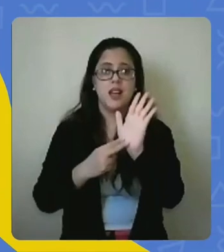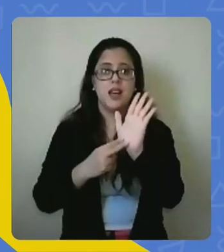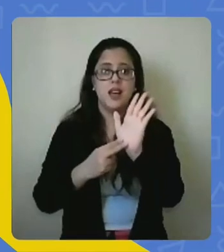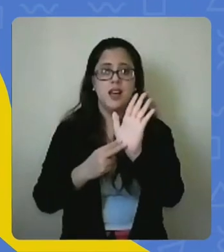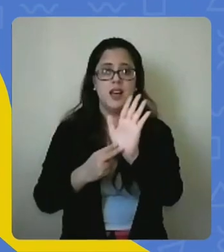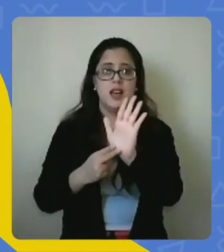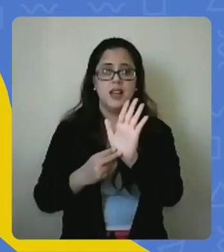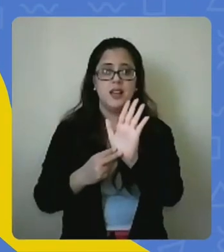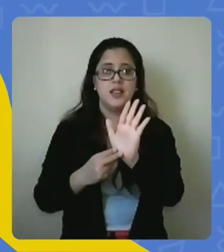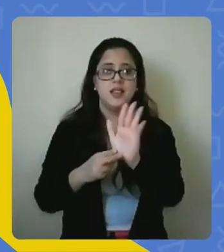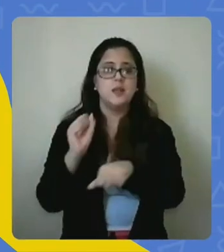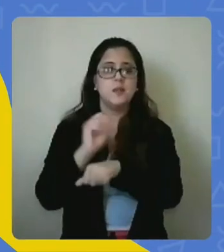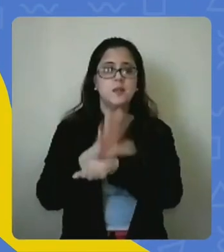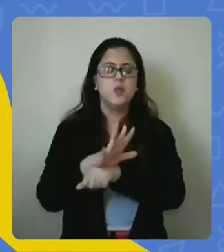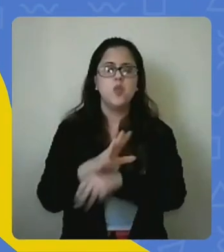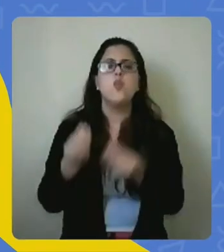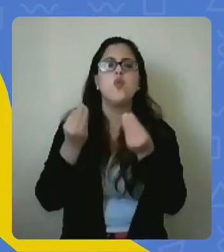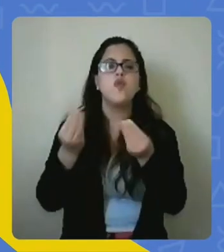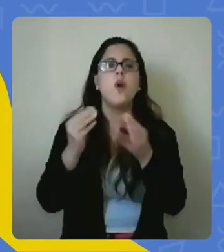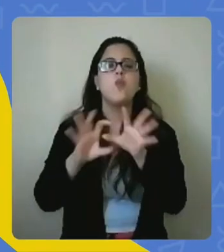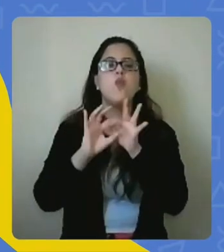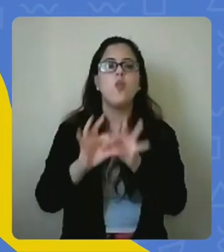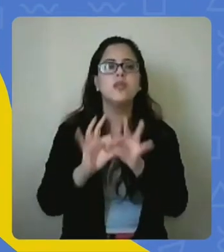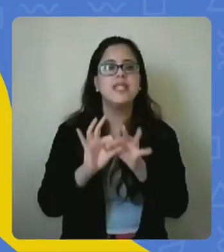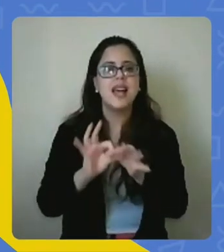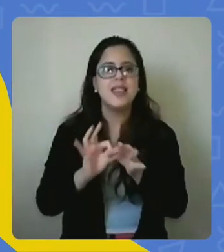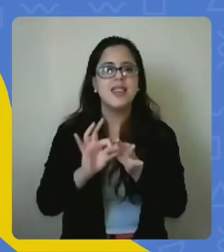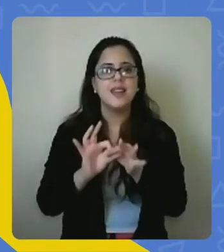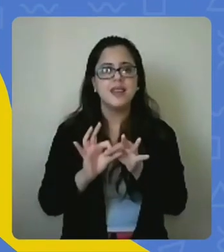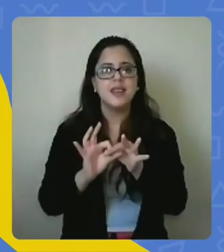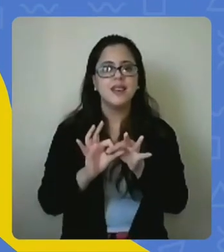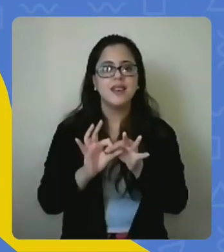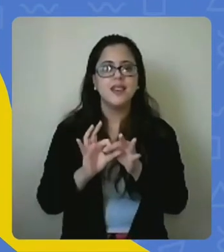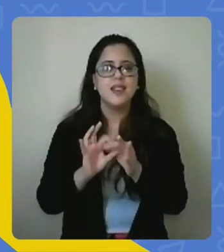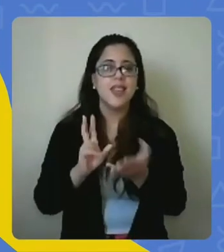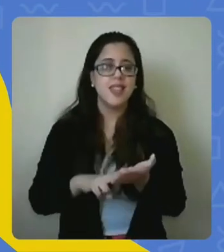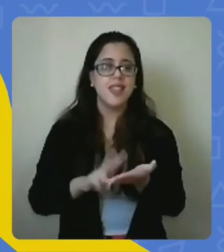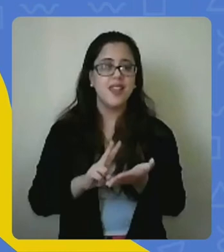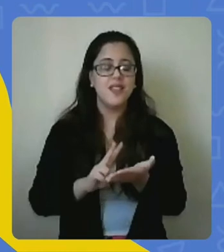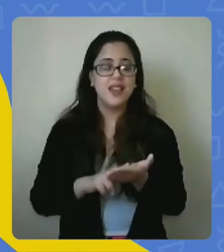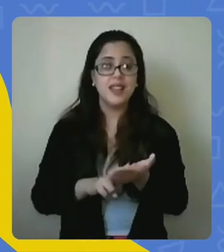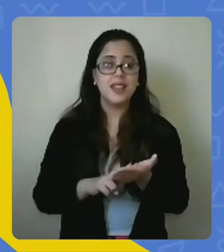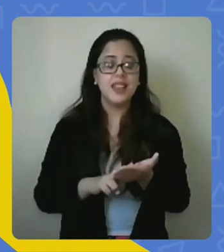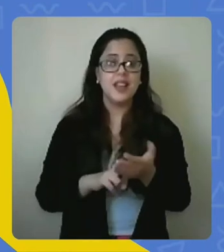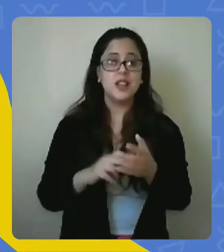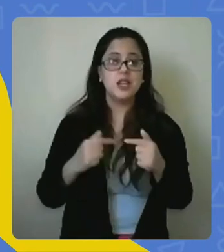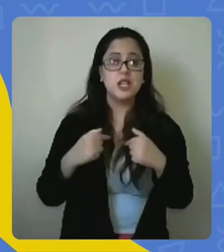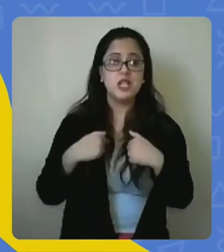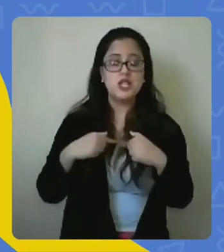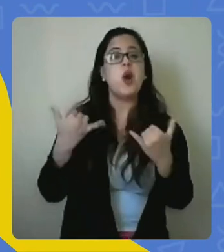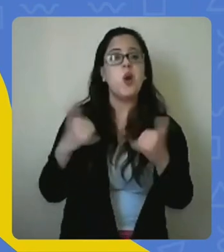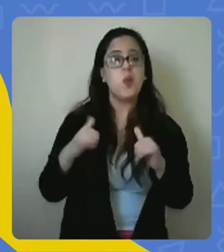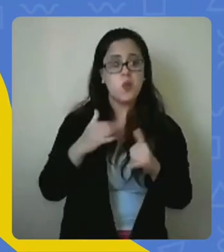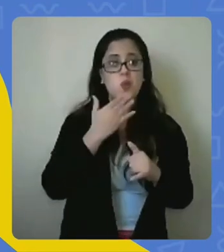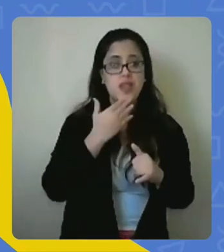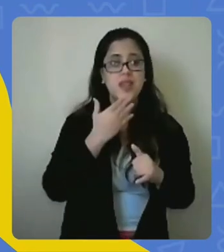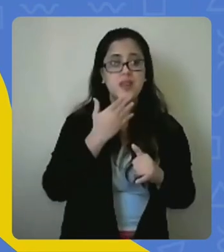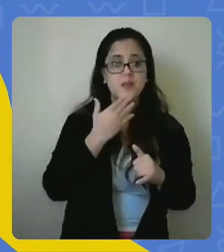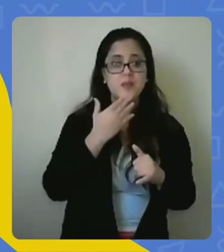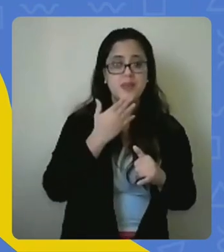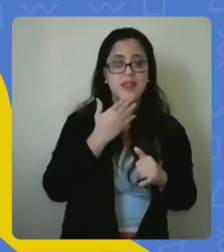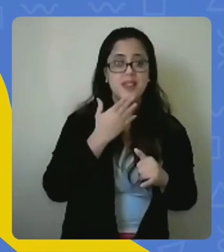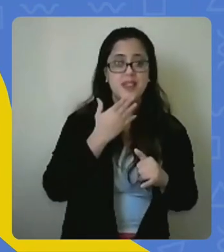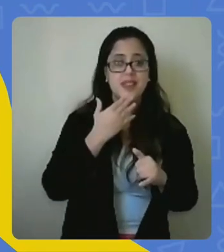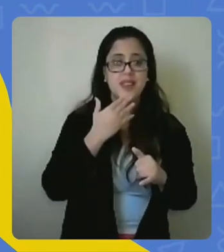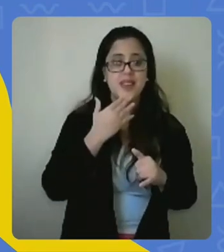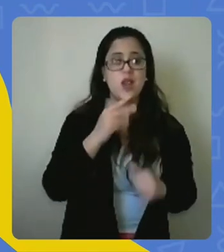Buenísimo, muchas, muchas gracias, chicas. La verdad que yo jugué Espacio de Emociones, Cuquitos